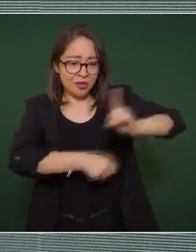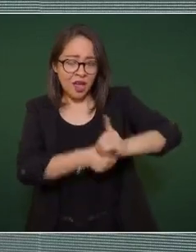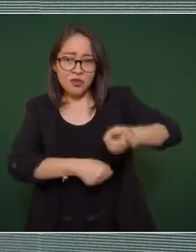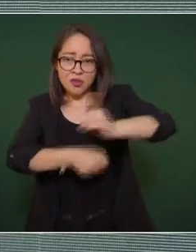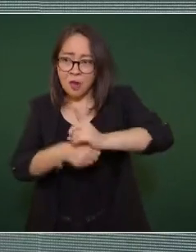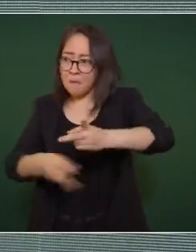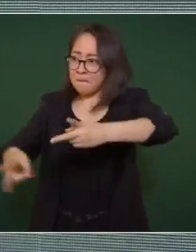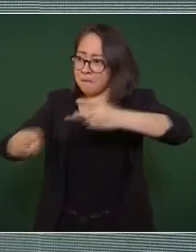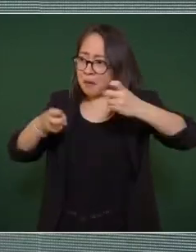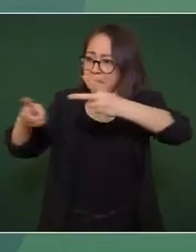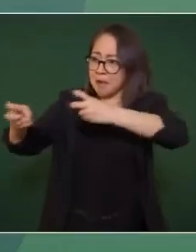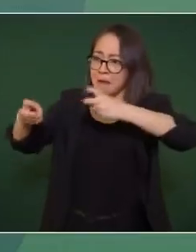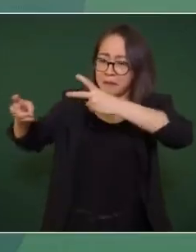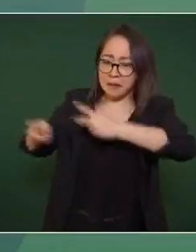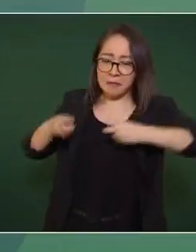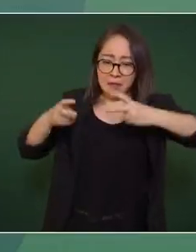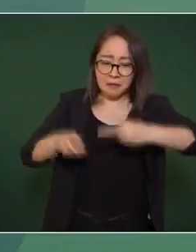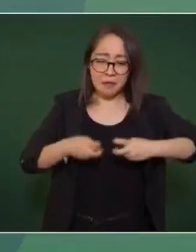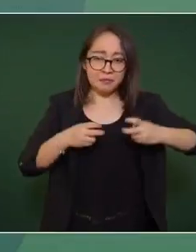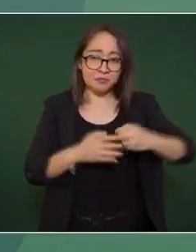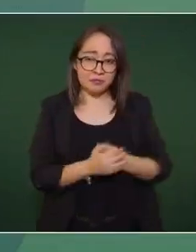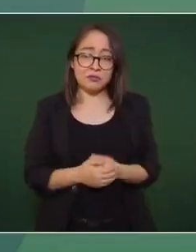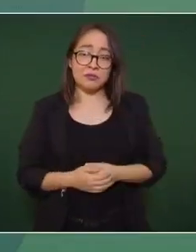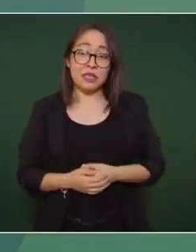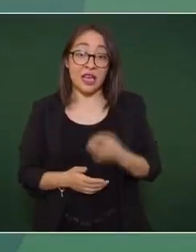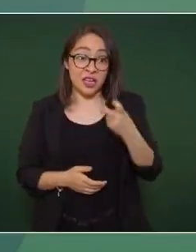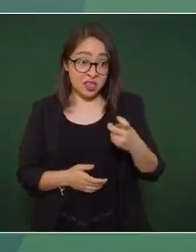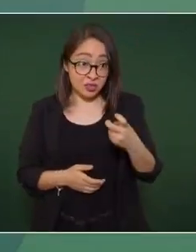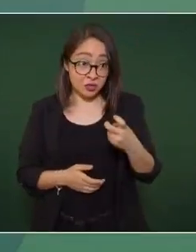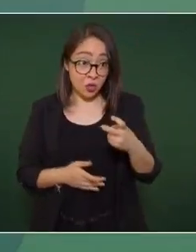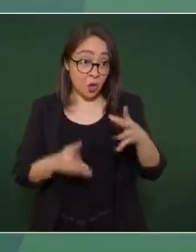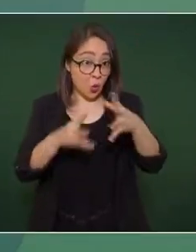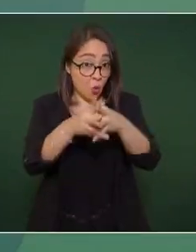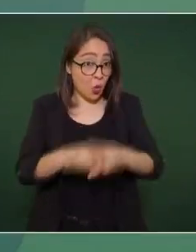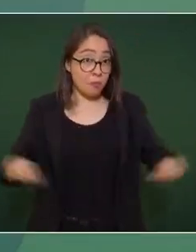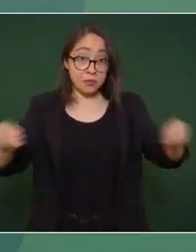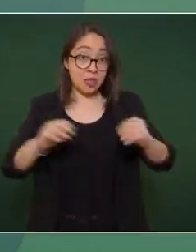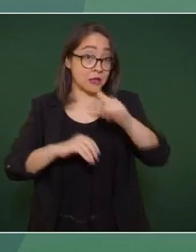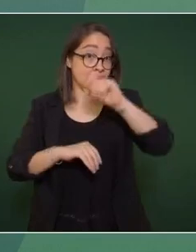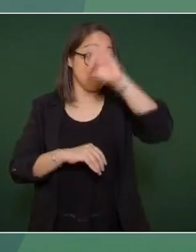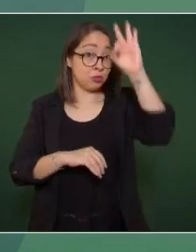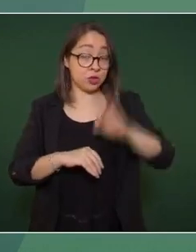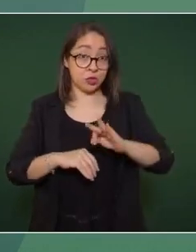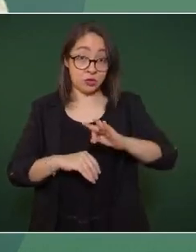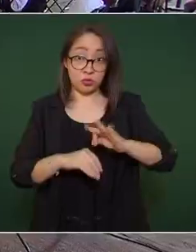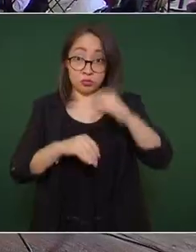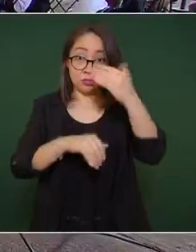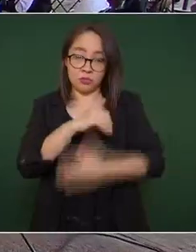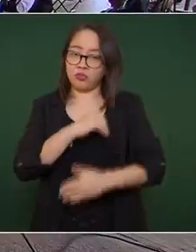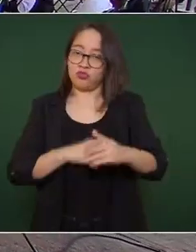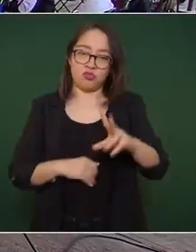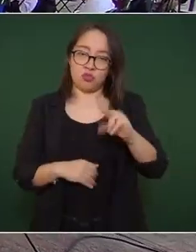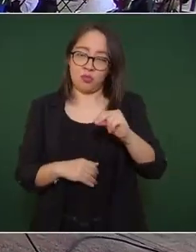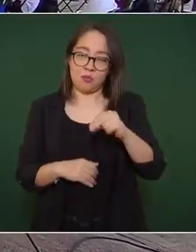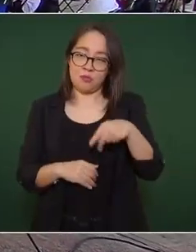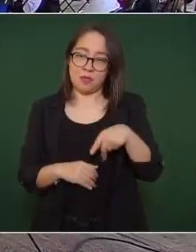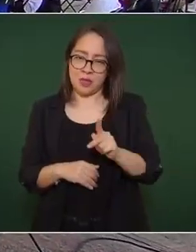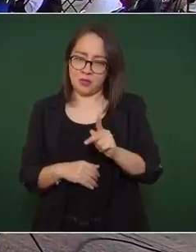No hemos desaparecido por completo ese robo, pero ¿por qué no pones la